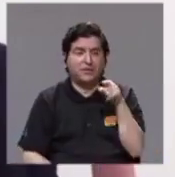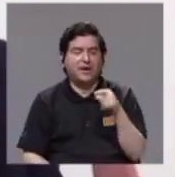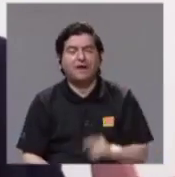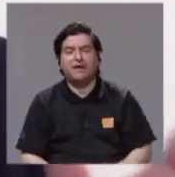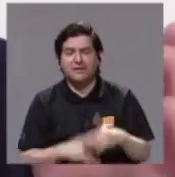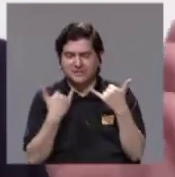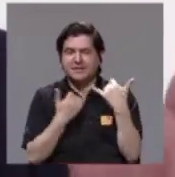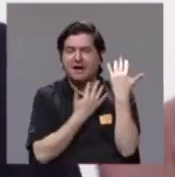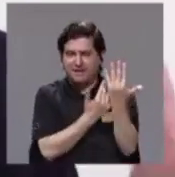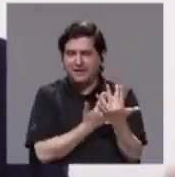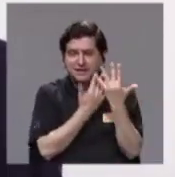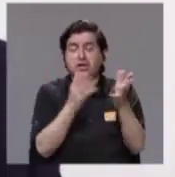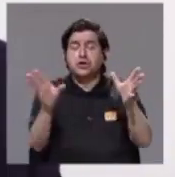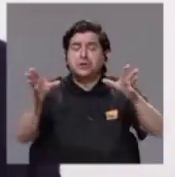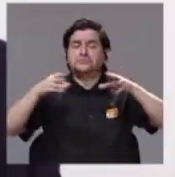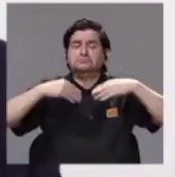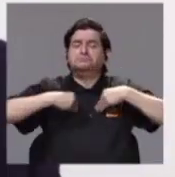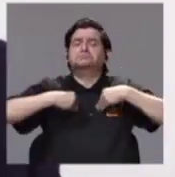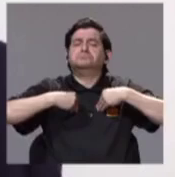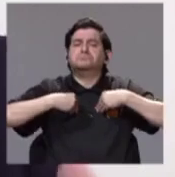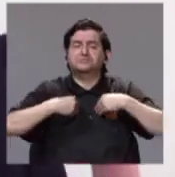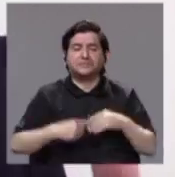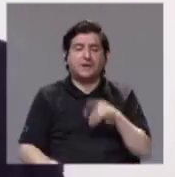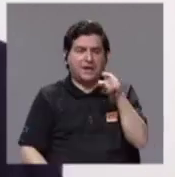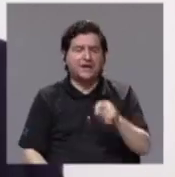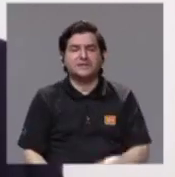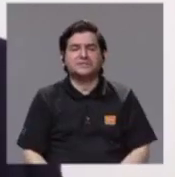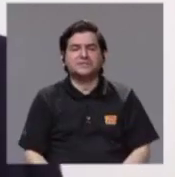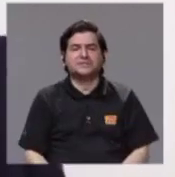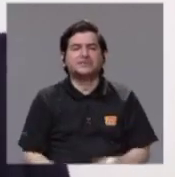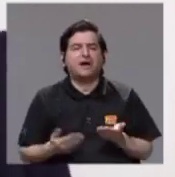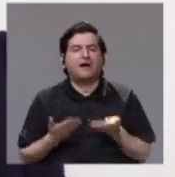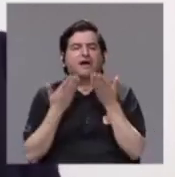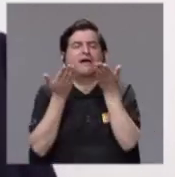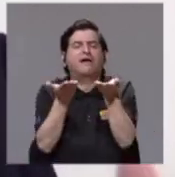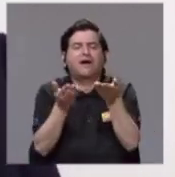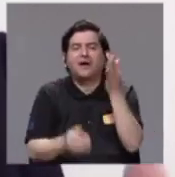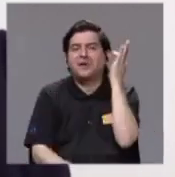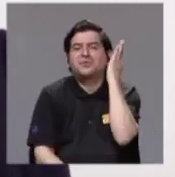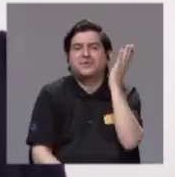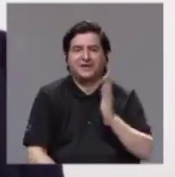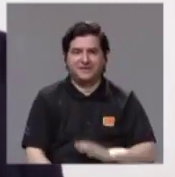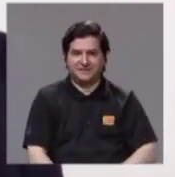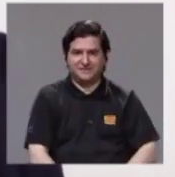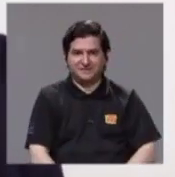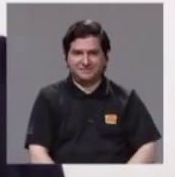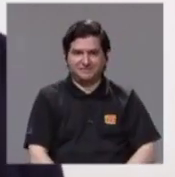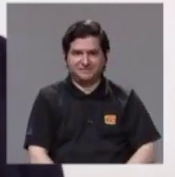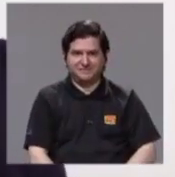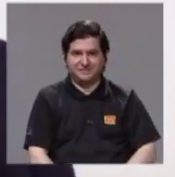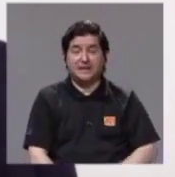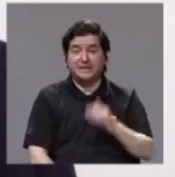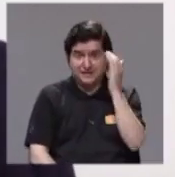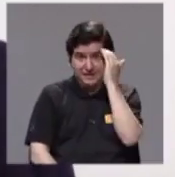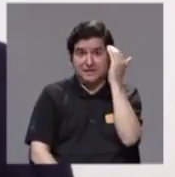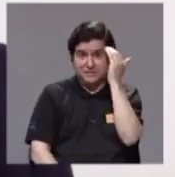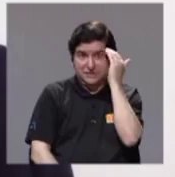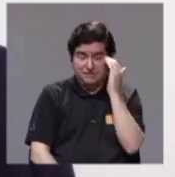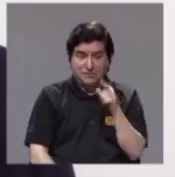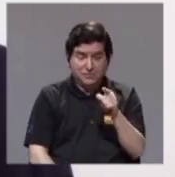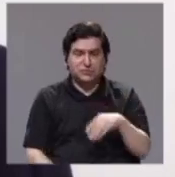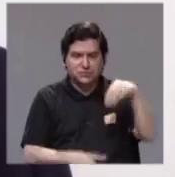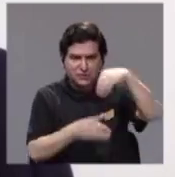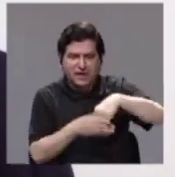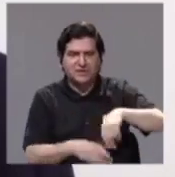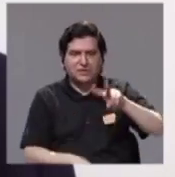pero esperaba eso y acepta la ofrenda de las mujeres, y